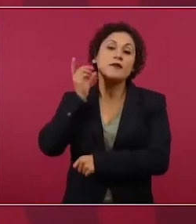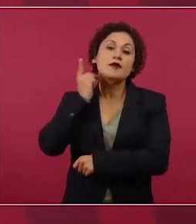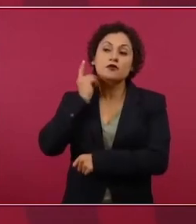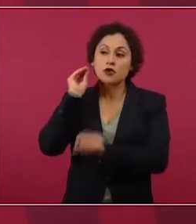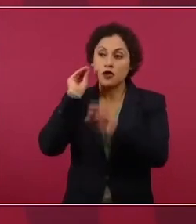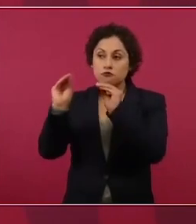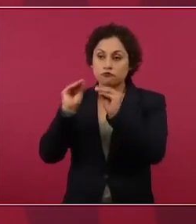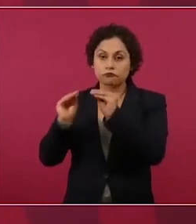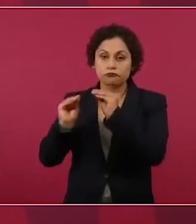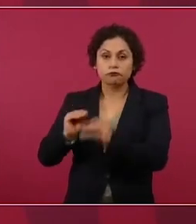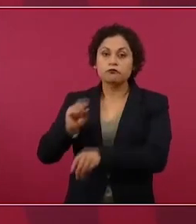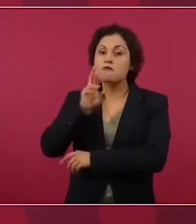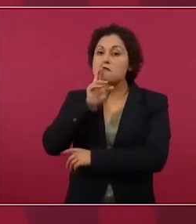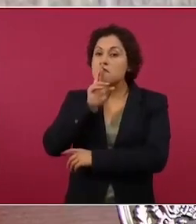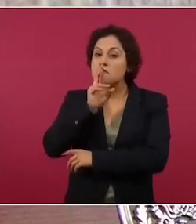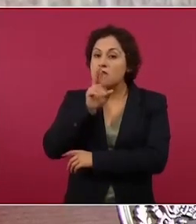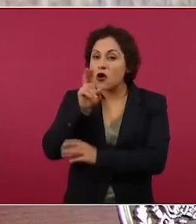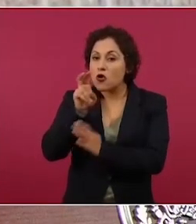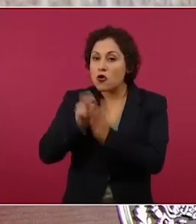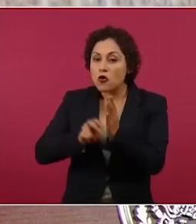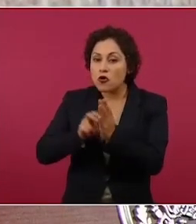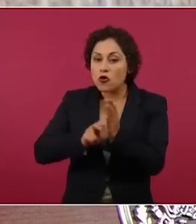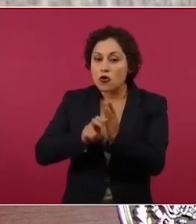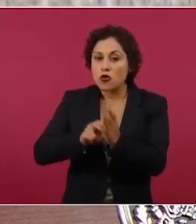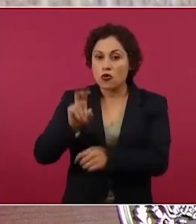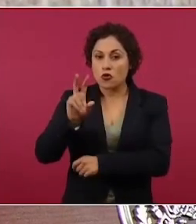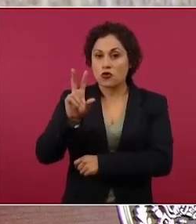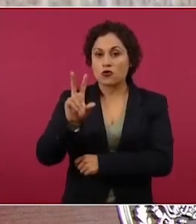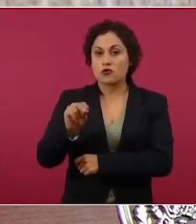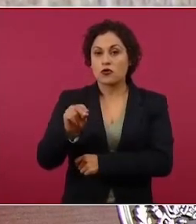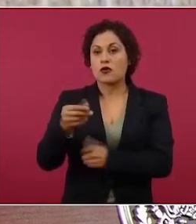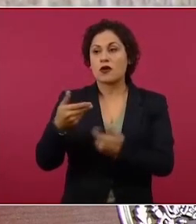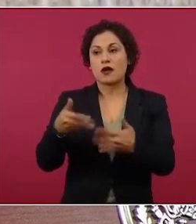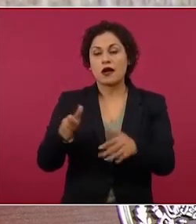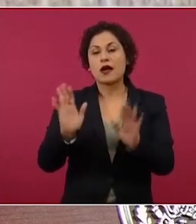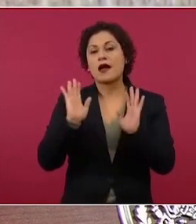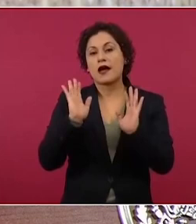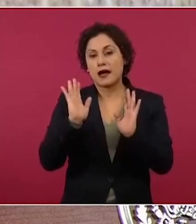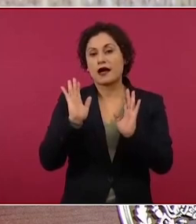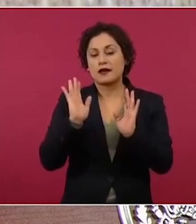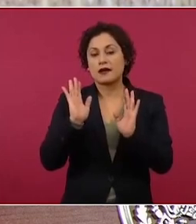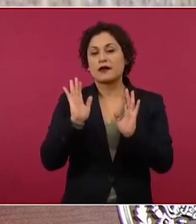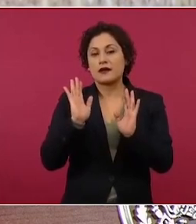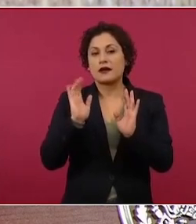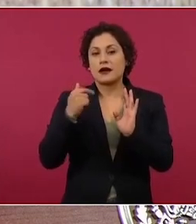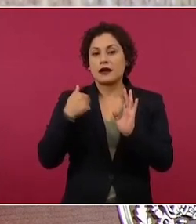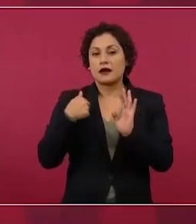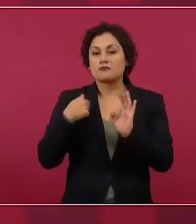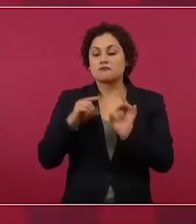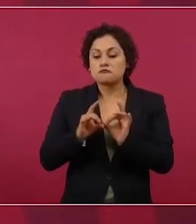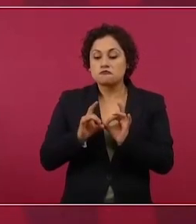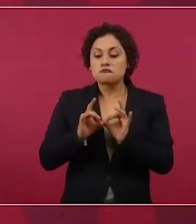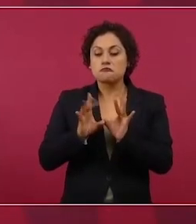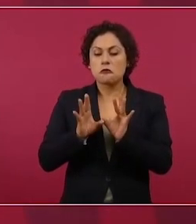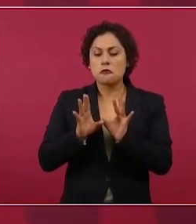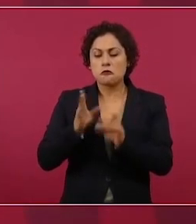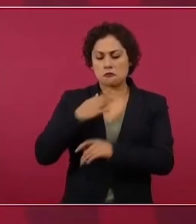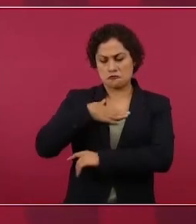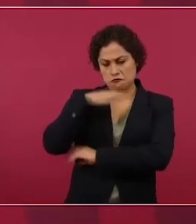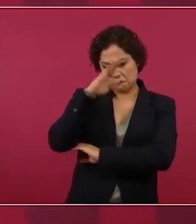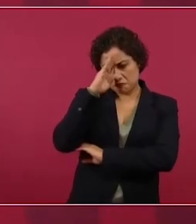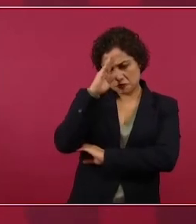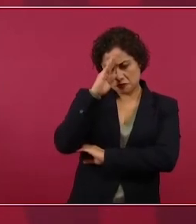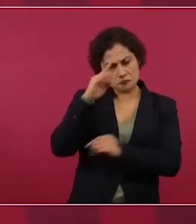sí, y me pasan a mí esto y considero que sí es una